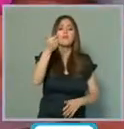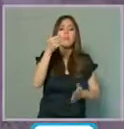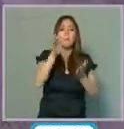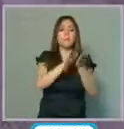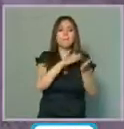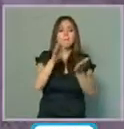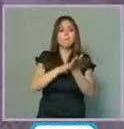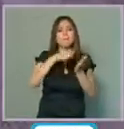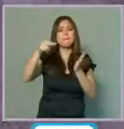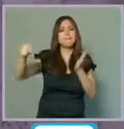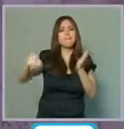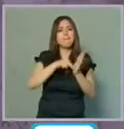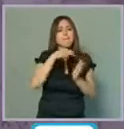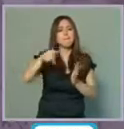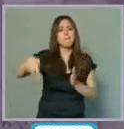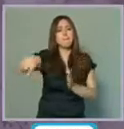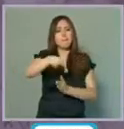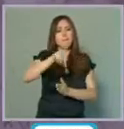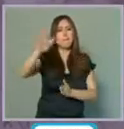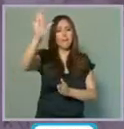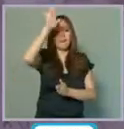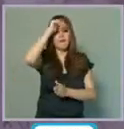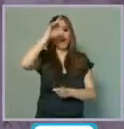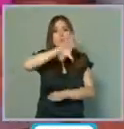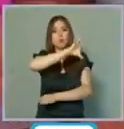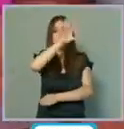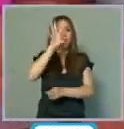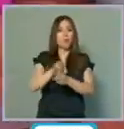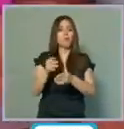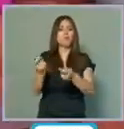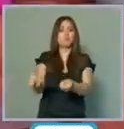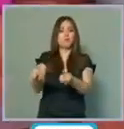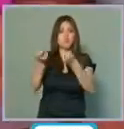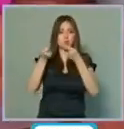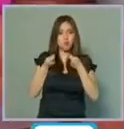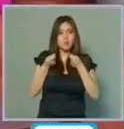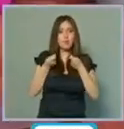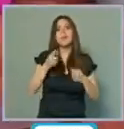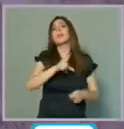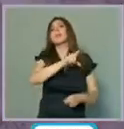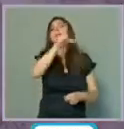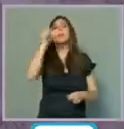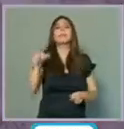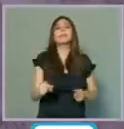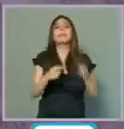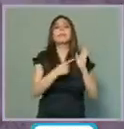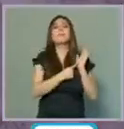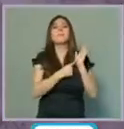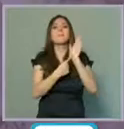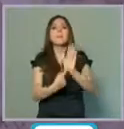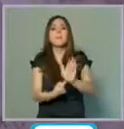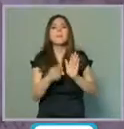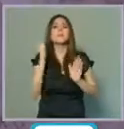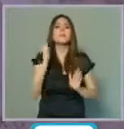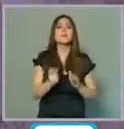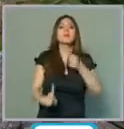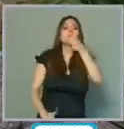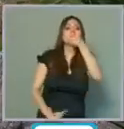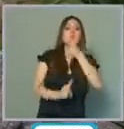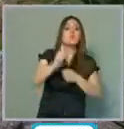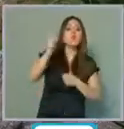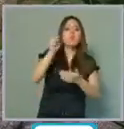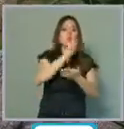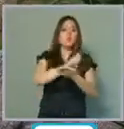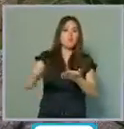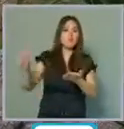el que me dan todo y además presenta una queja de los supuestos daños absurda,